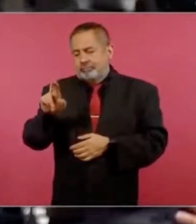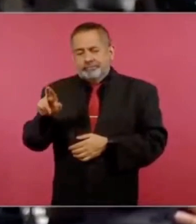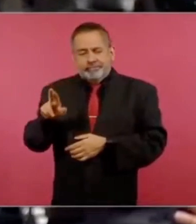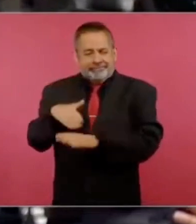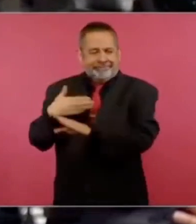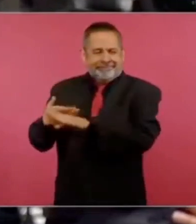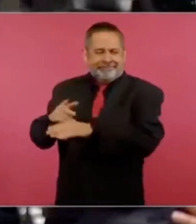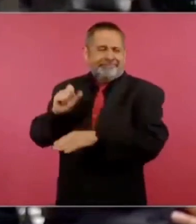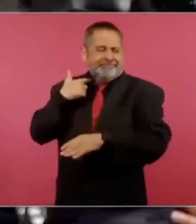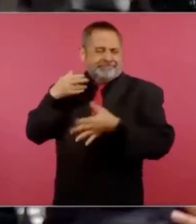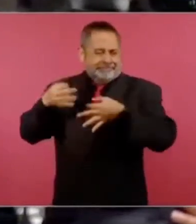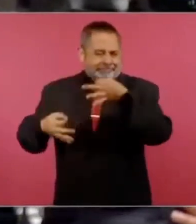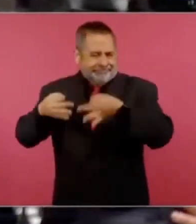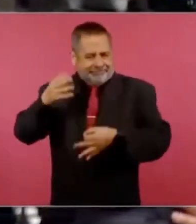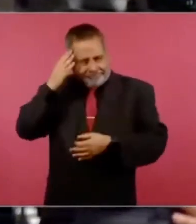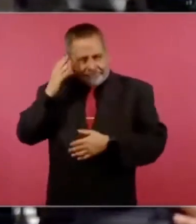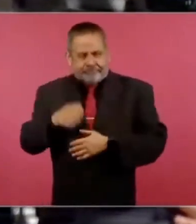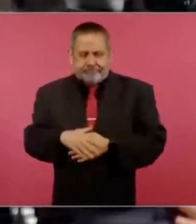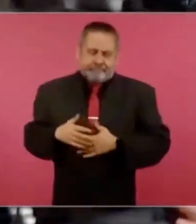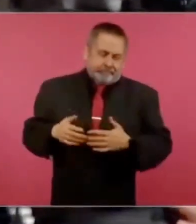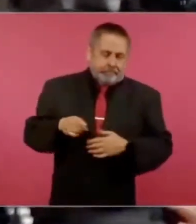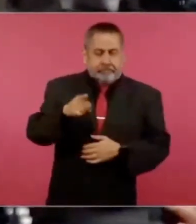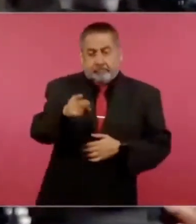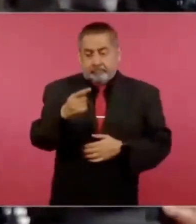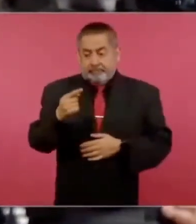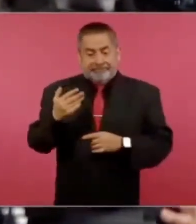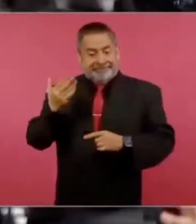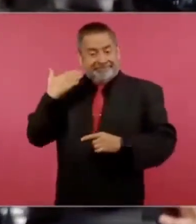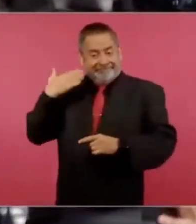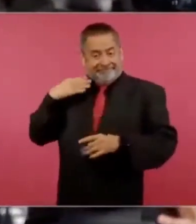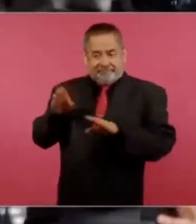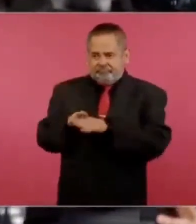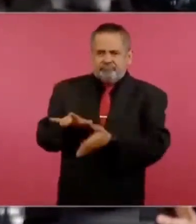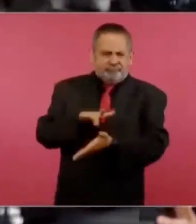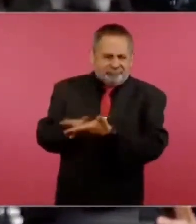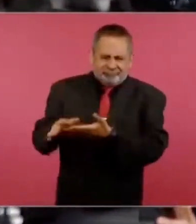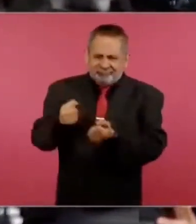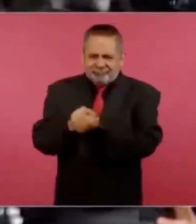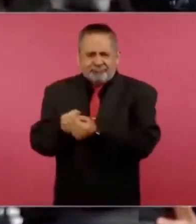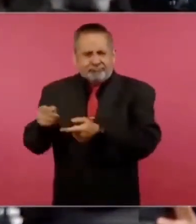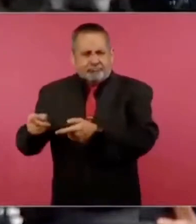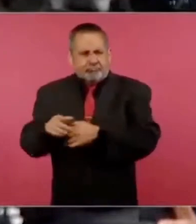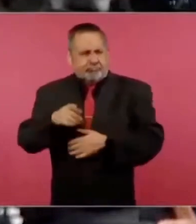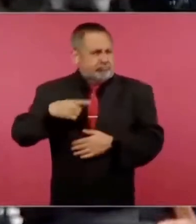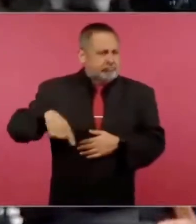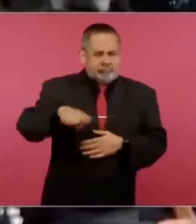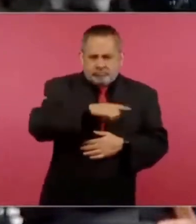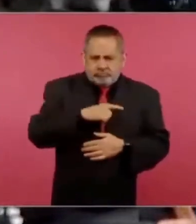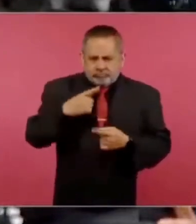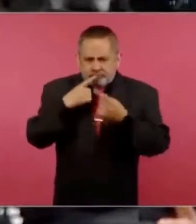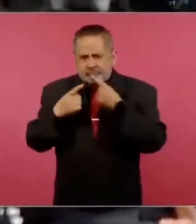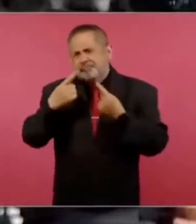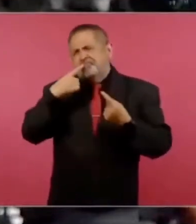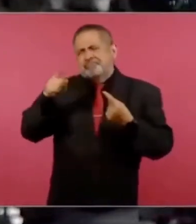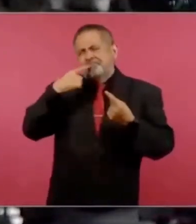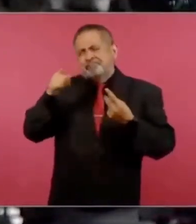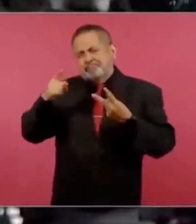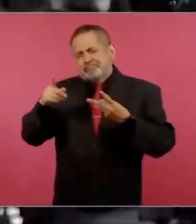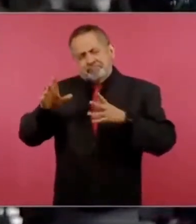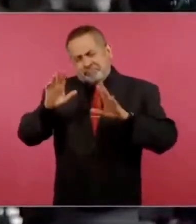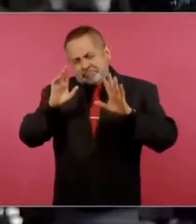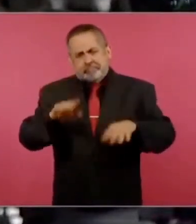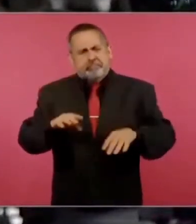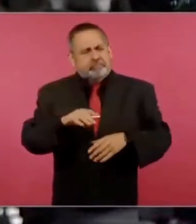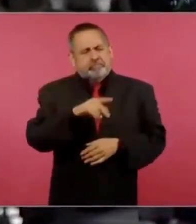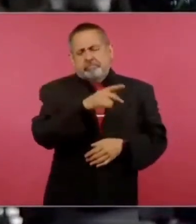presidente, pues usted en el transcurso de estos días destacó su respaldo al ministro y bueno, aquí hemos visto muchas denuncias al respecto al Poder Judicial